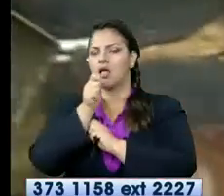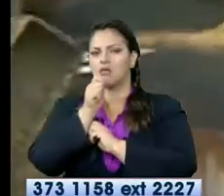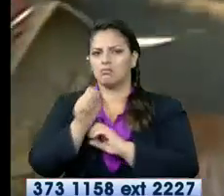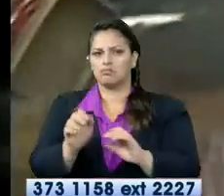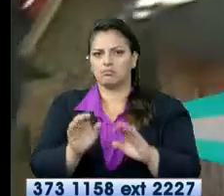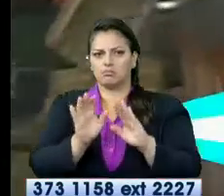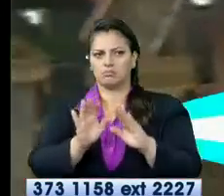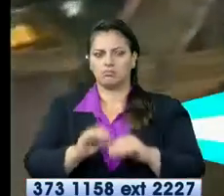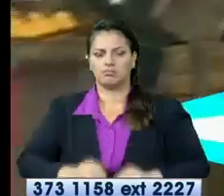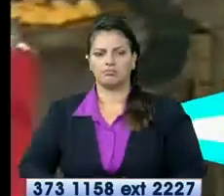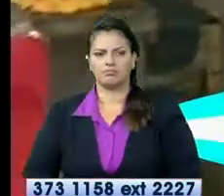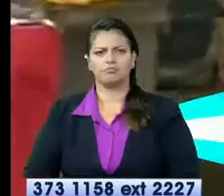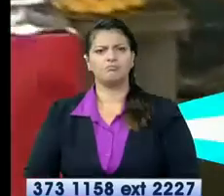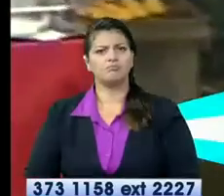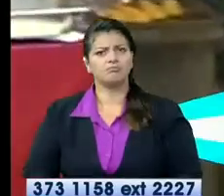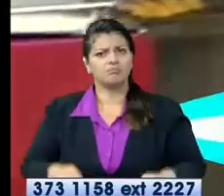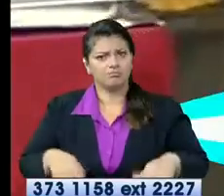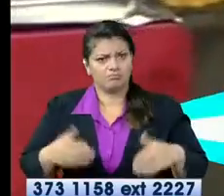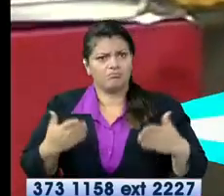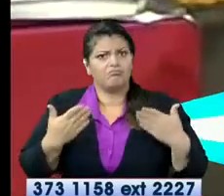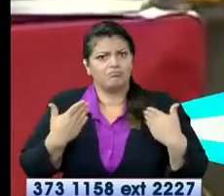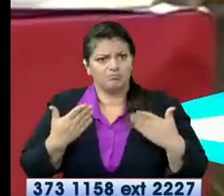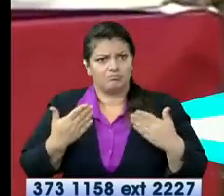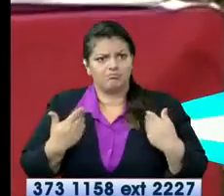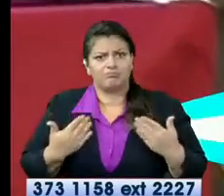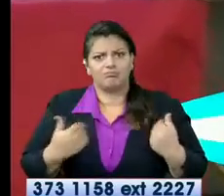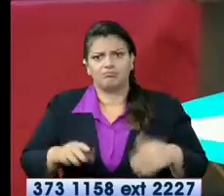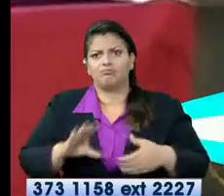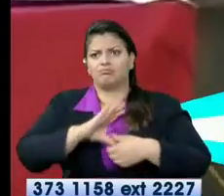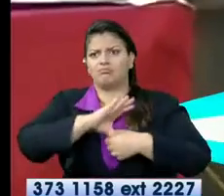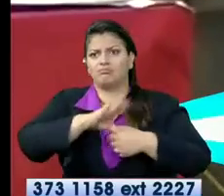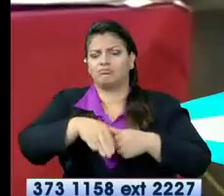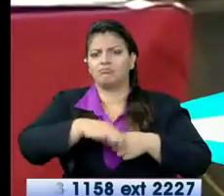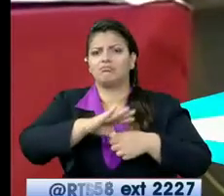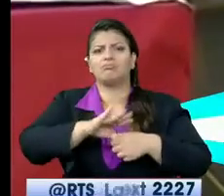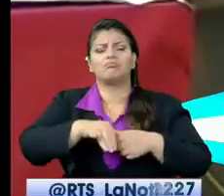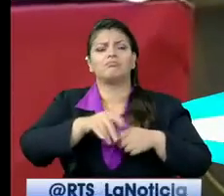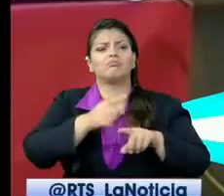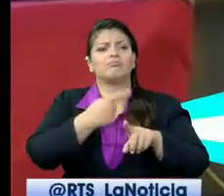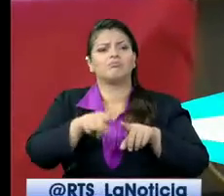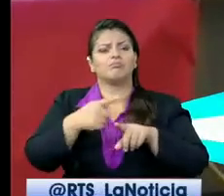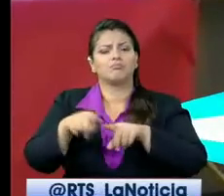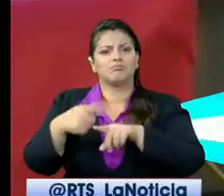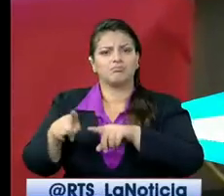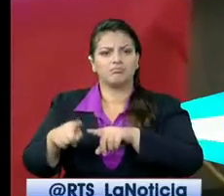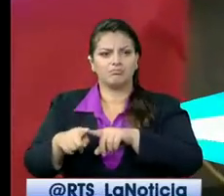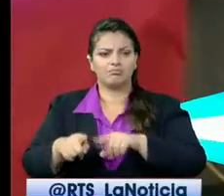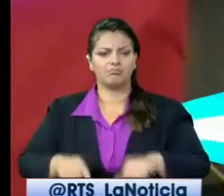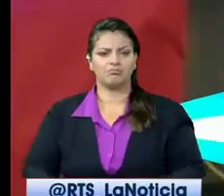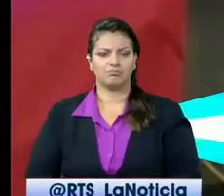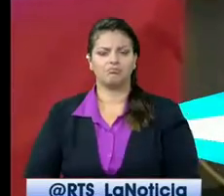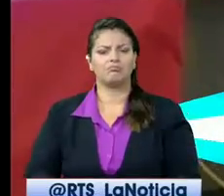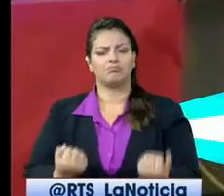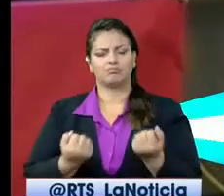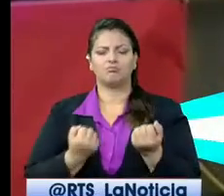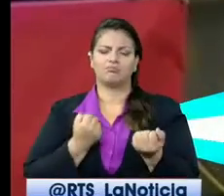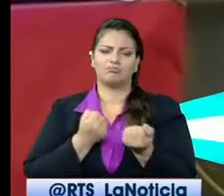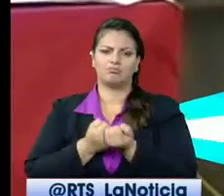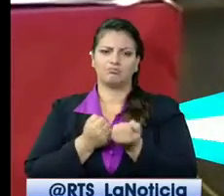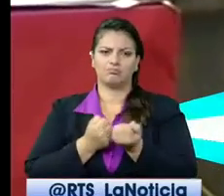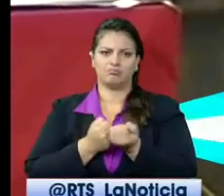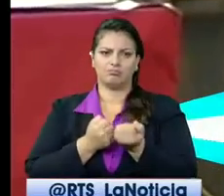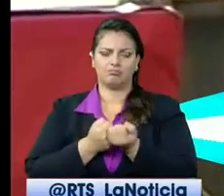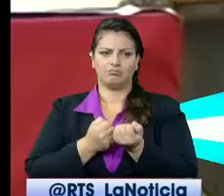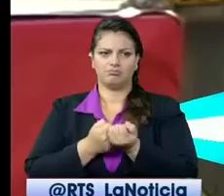Guayaquil y siempre lo hace. Así que cada vez que hay estas ferias en Guayaquil, en todos los sectores y rincones, creo que es momento de apoyarlos, porque hay emprendedores